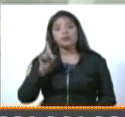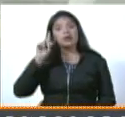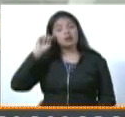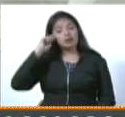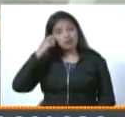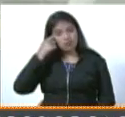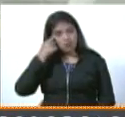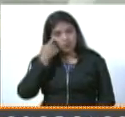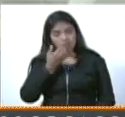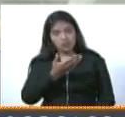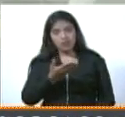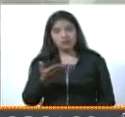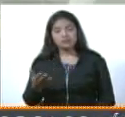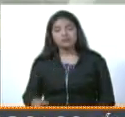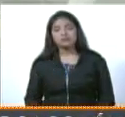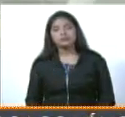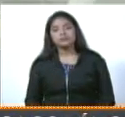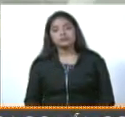que